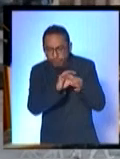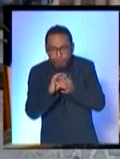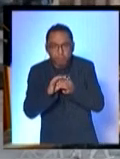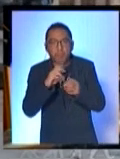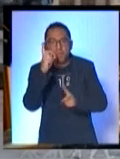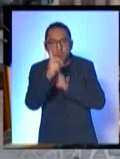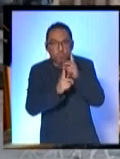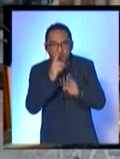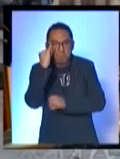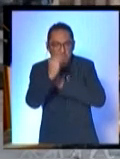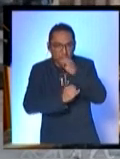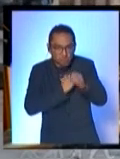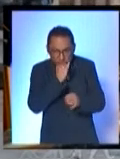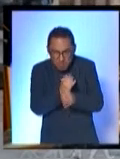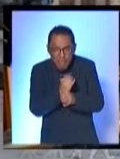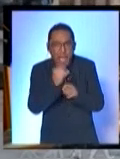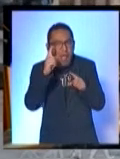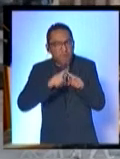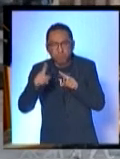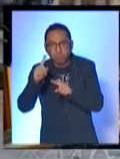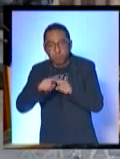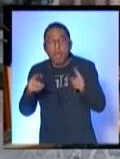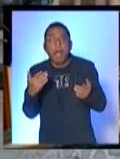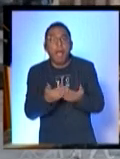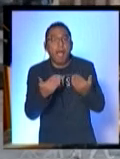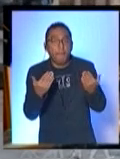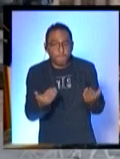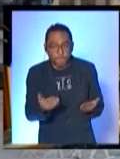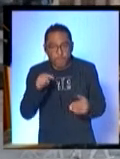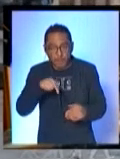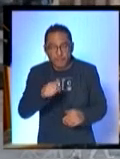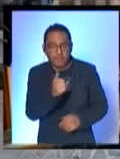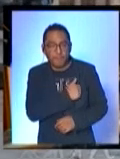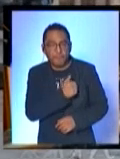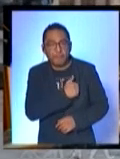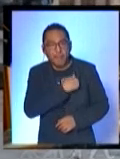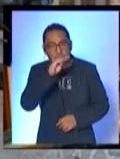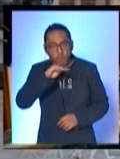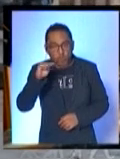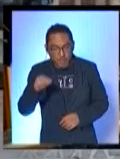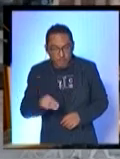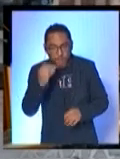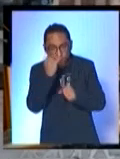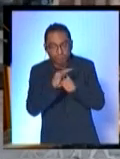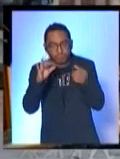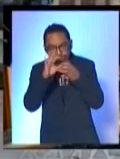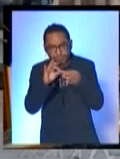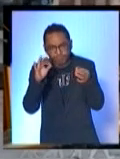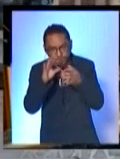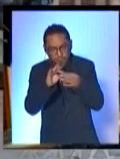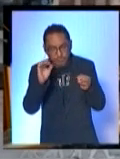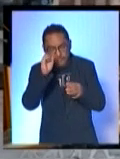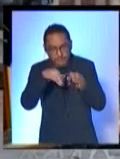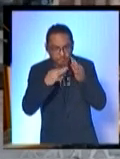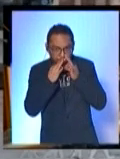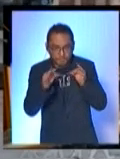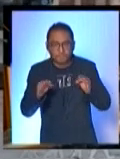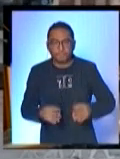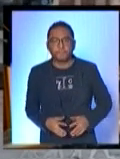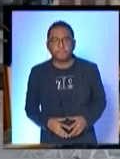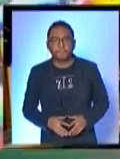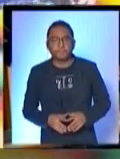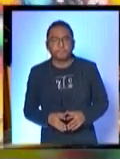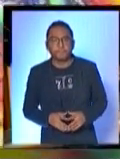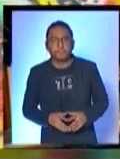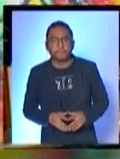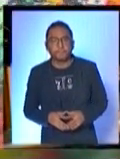internacionales y marcas comerciales. Ahora toca el turno de la capital michoacana. Con información de Astrid del Ángel, SM